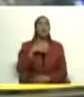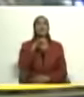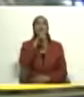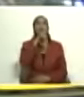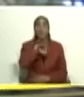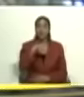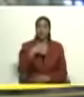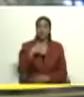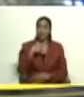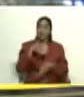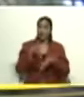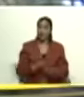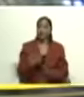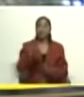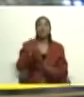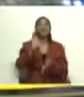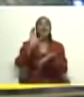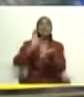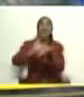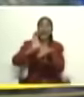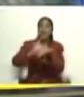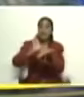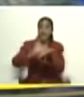Magallanes de Catia, y la primera vez que salí de allí,